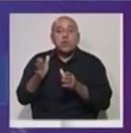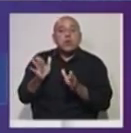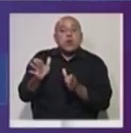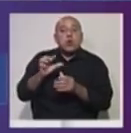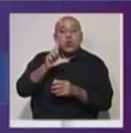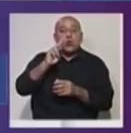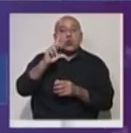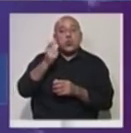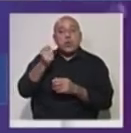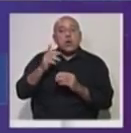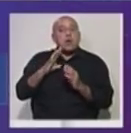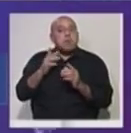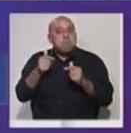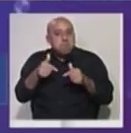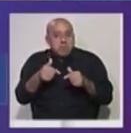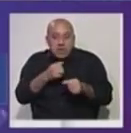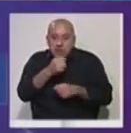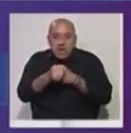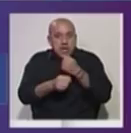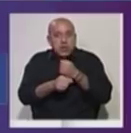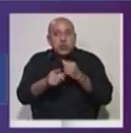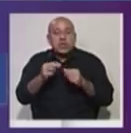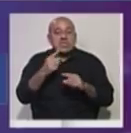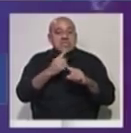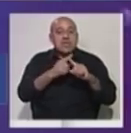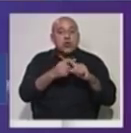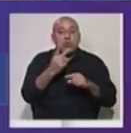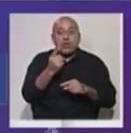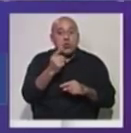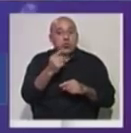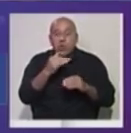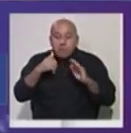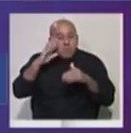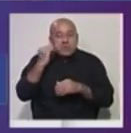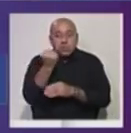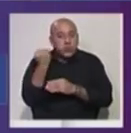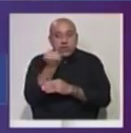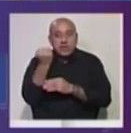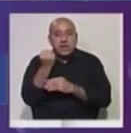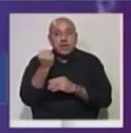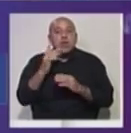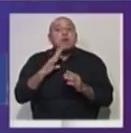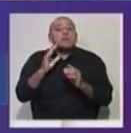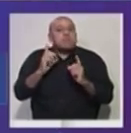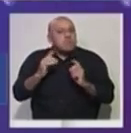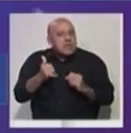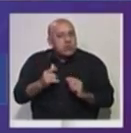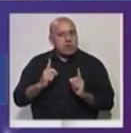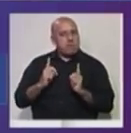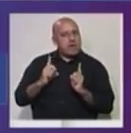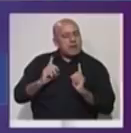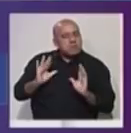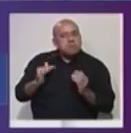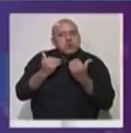hechos de este arranque del siglo XXI más importantes. Habrá que ver, los acontecimientos se cargan de